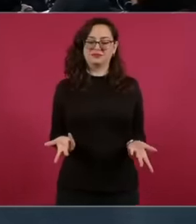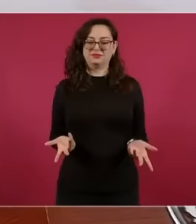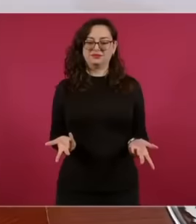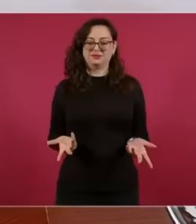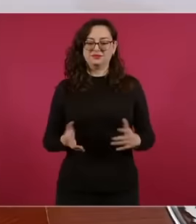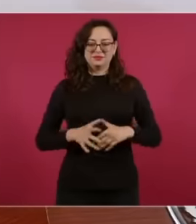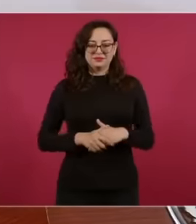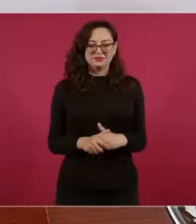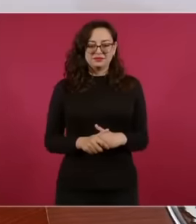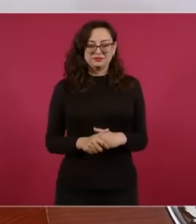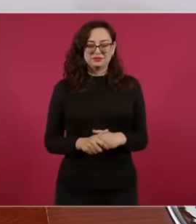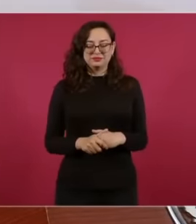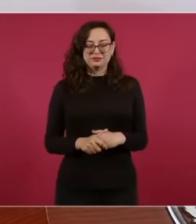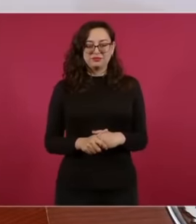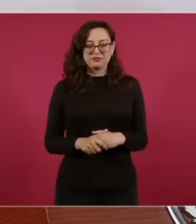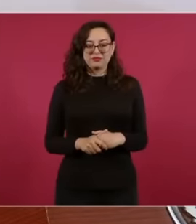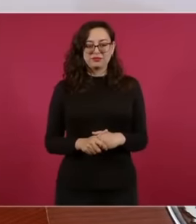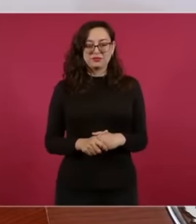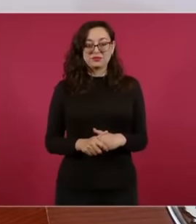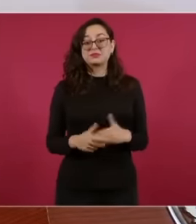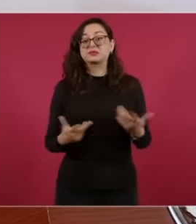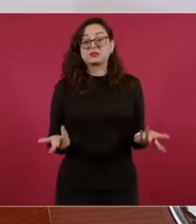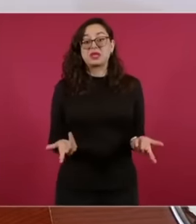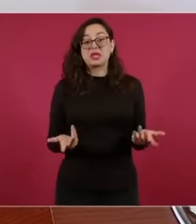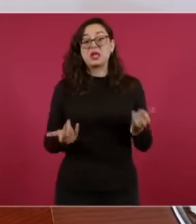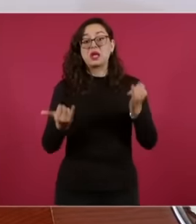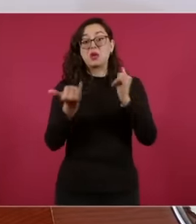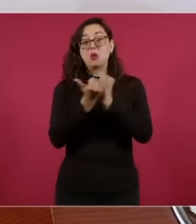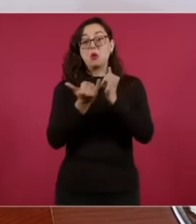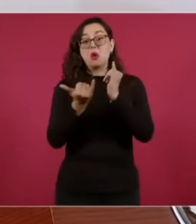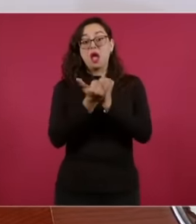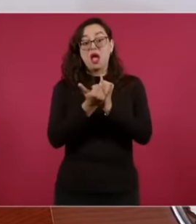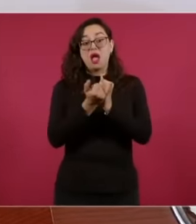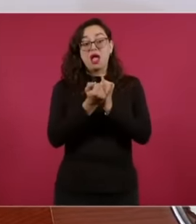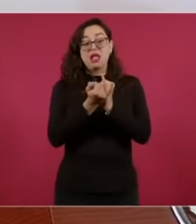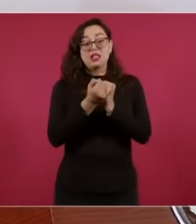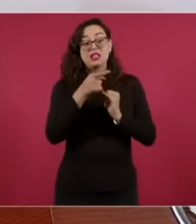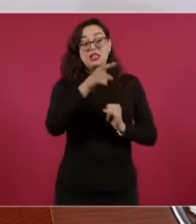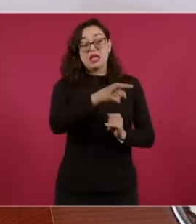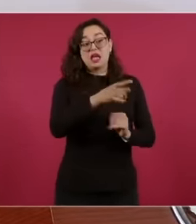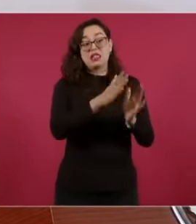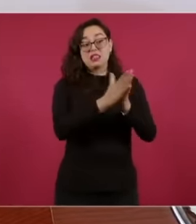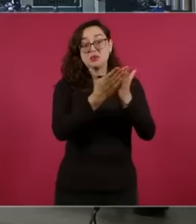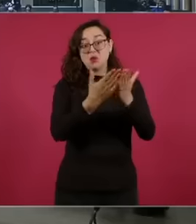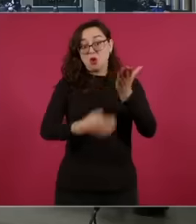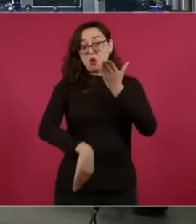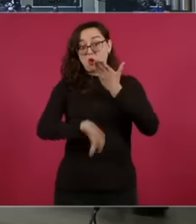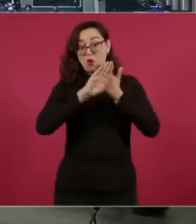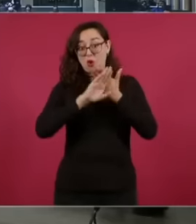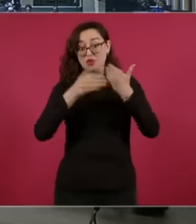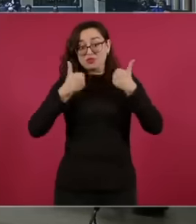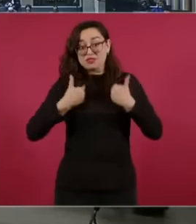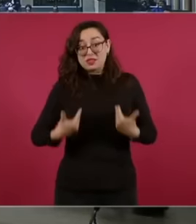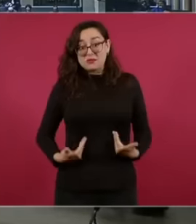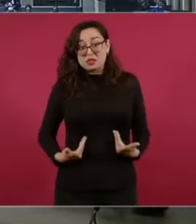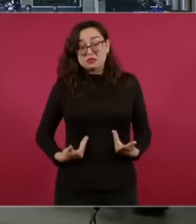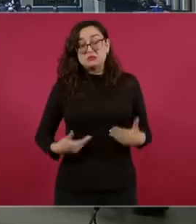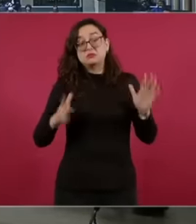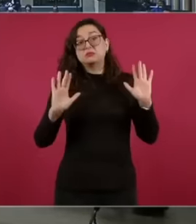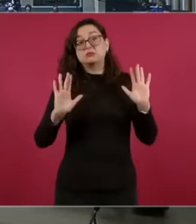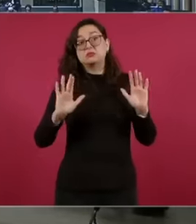contra mía son de informantes y no presentan ninguna prueba y miente.